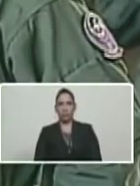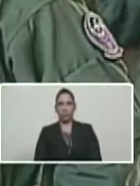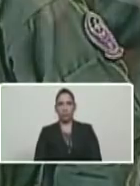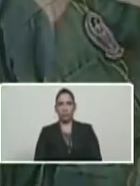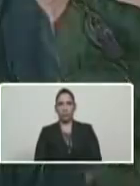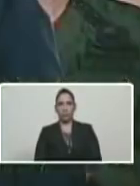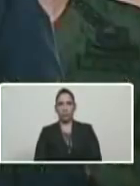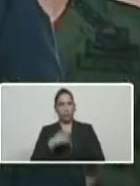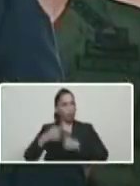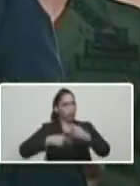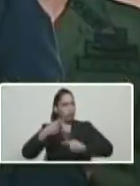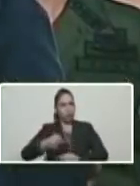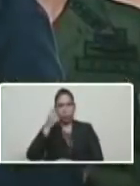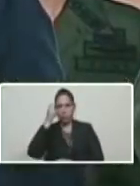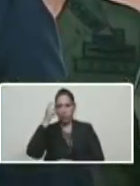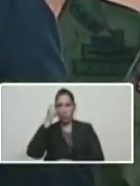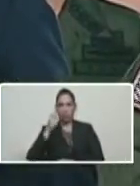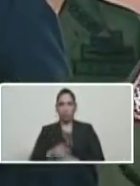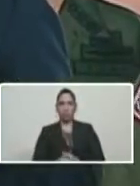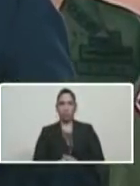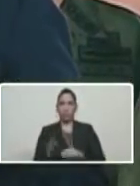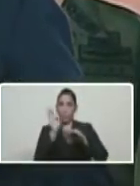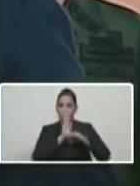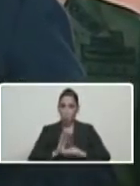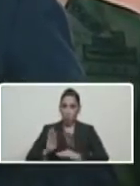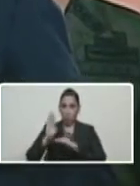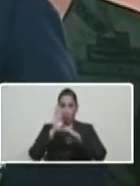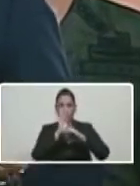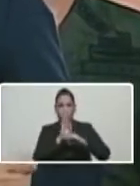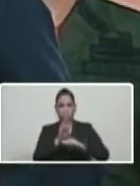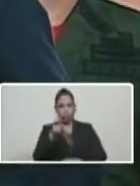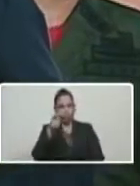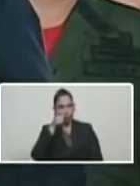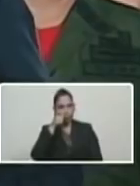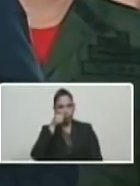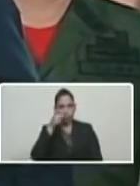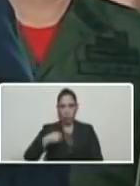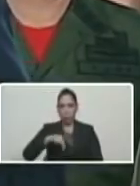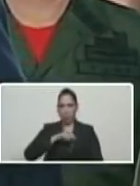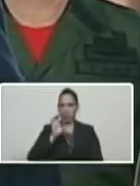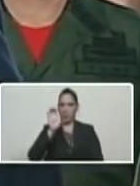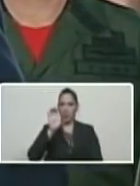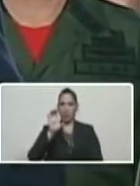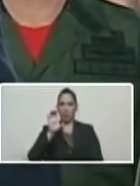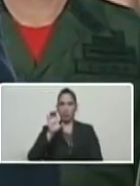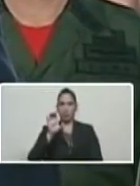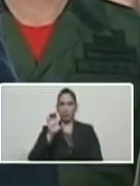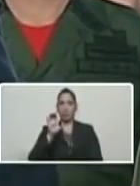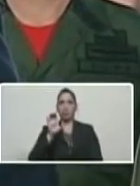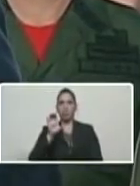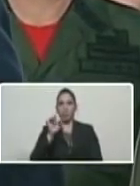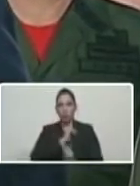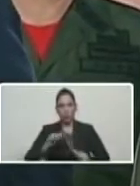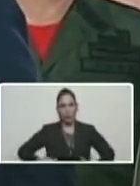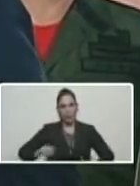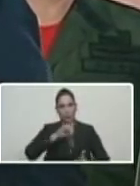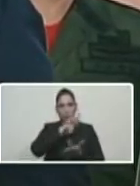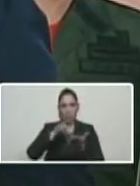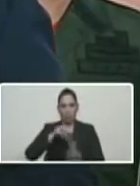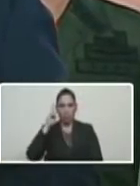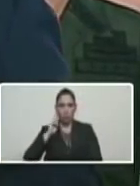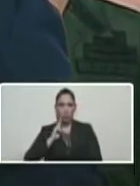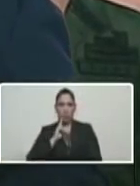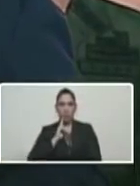Todos los días cuidando a nuestra patria, la Fuerza Armada Nacional